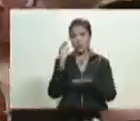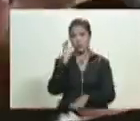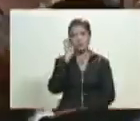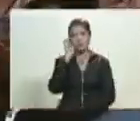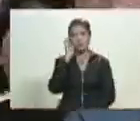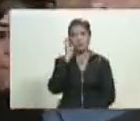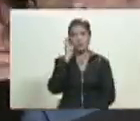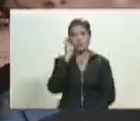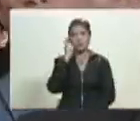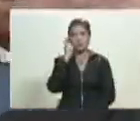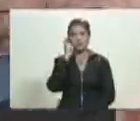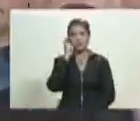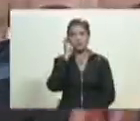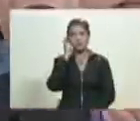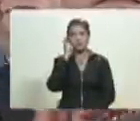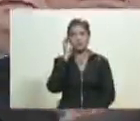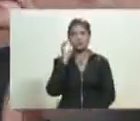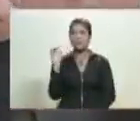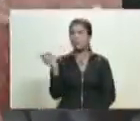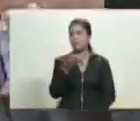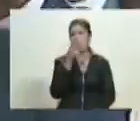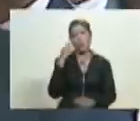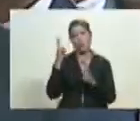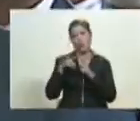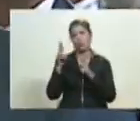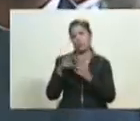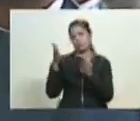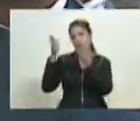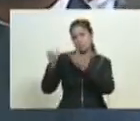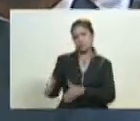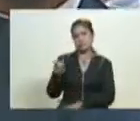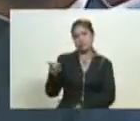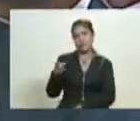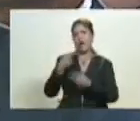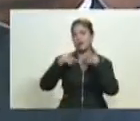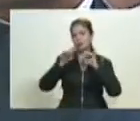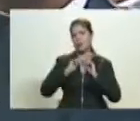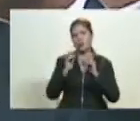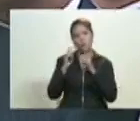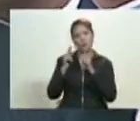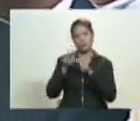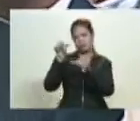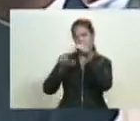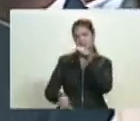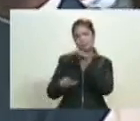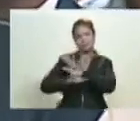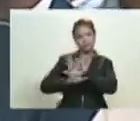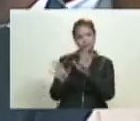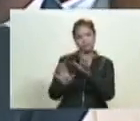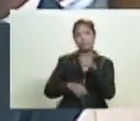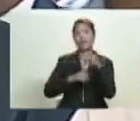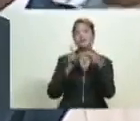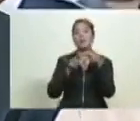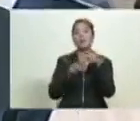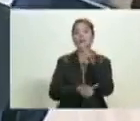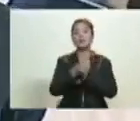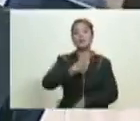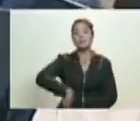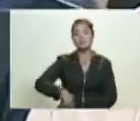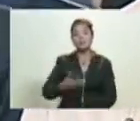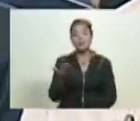1999. Todos conocemos el valor de Aristóbulo. Para la segunda